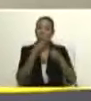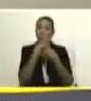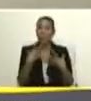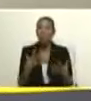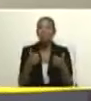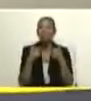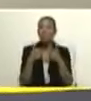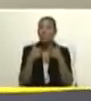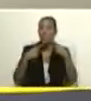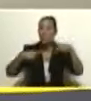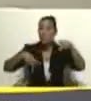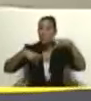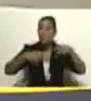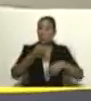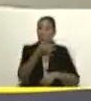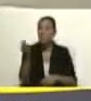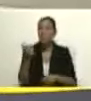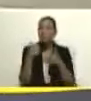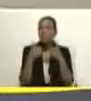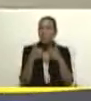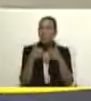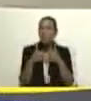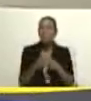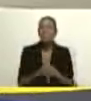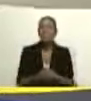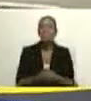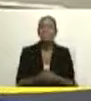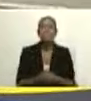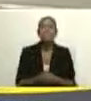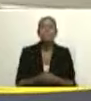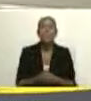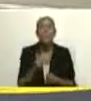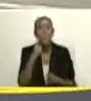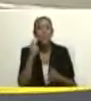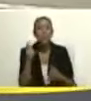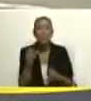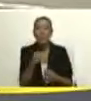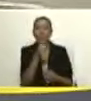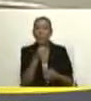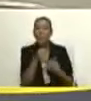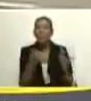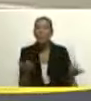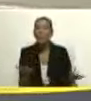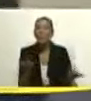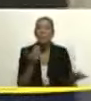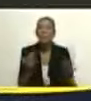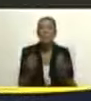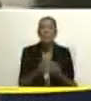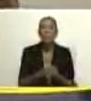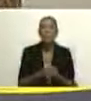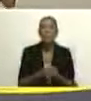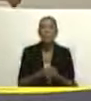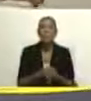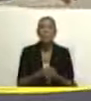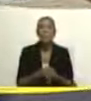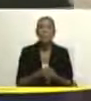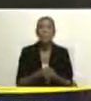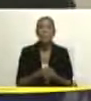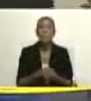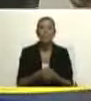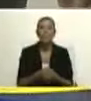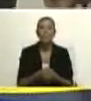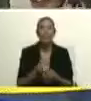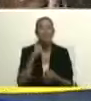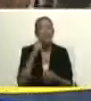buenísimo. ¿Viste? Ah. Bueno, agarra el micrófono ahí. Yalitze. Bueno,